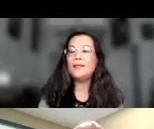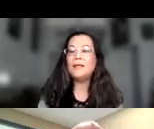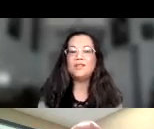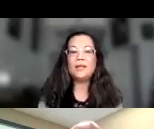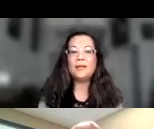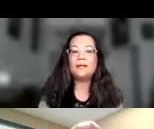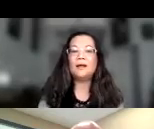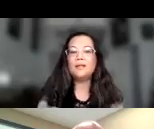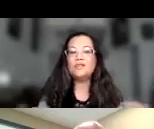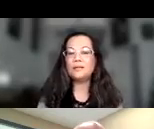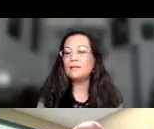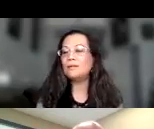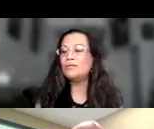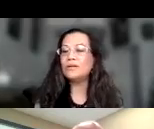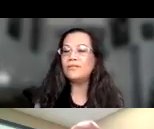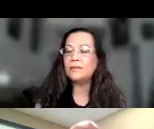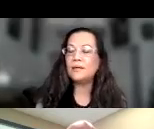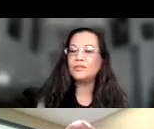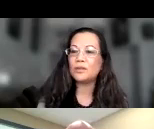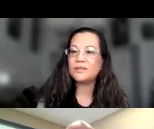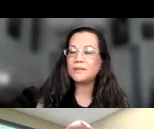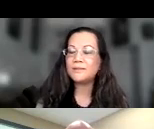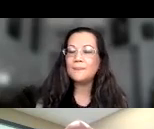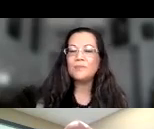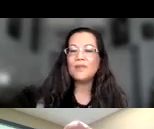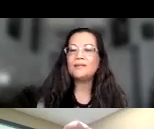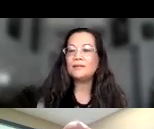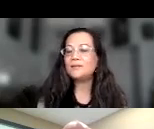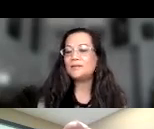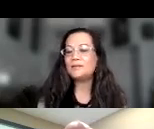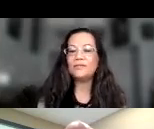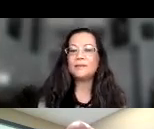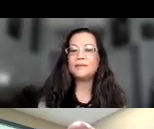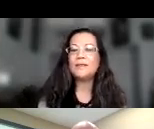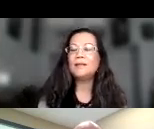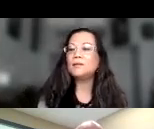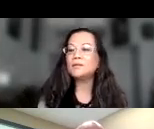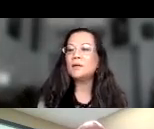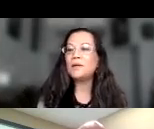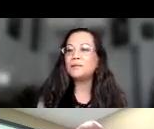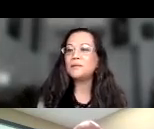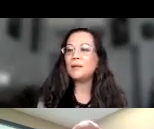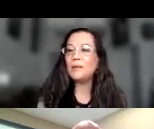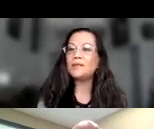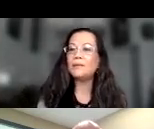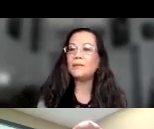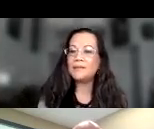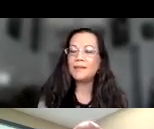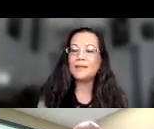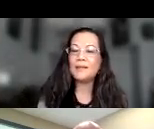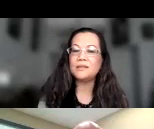que van a la comunidad para proporcionar educación en una revisión general de los servicios. Y